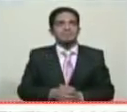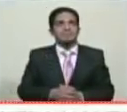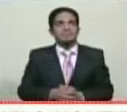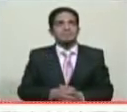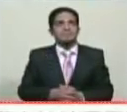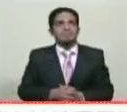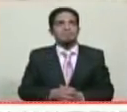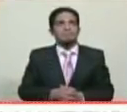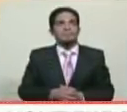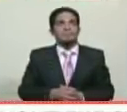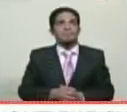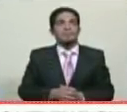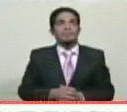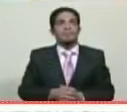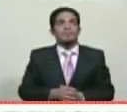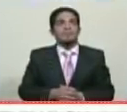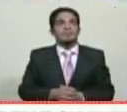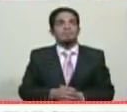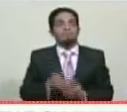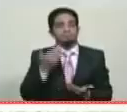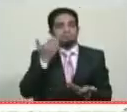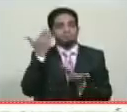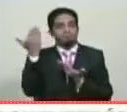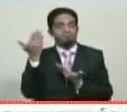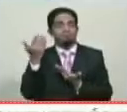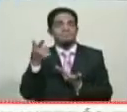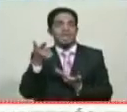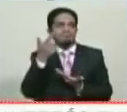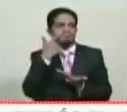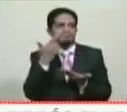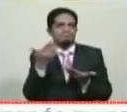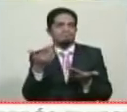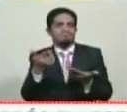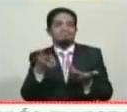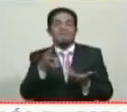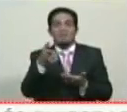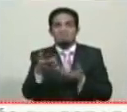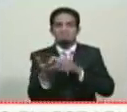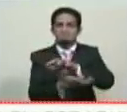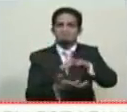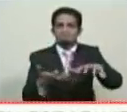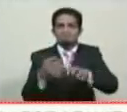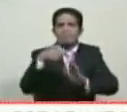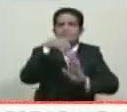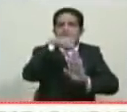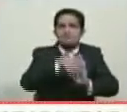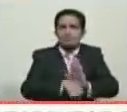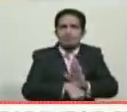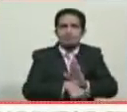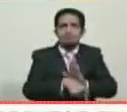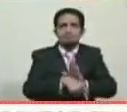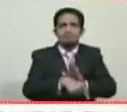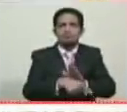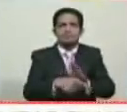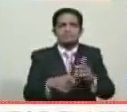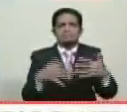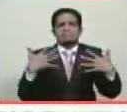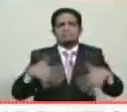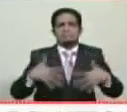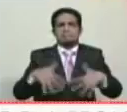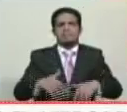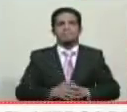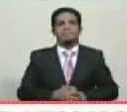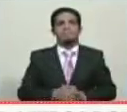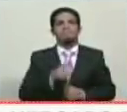gigantescas, que trajo al país profundas heridas en materia de salud.